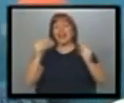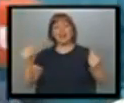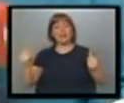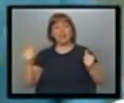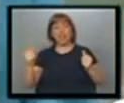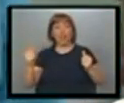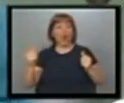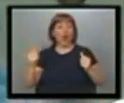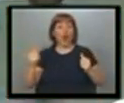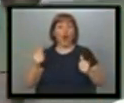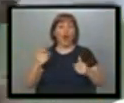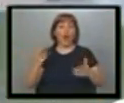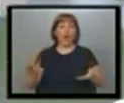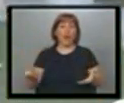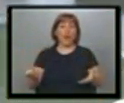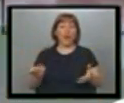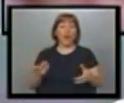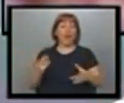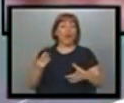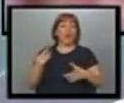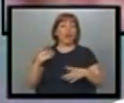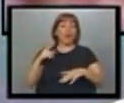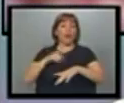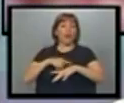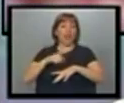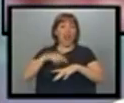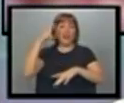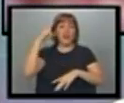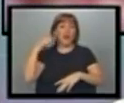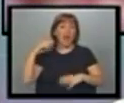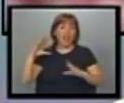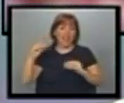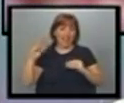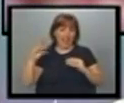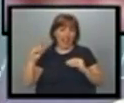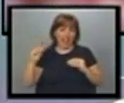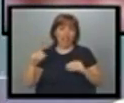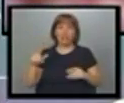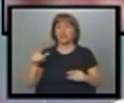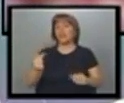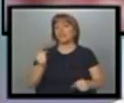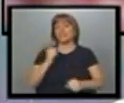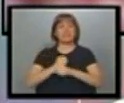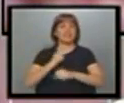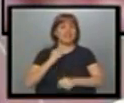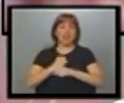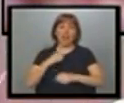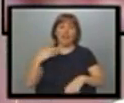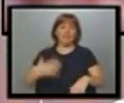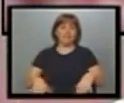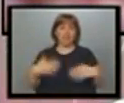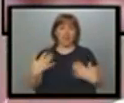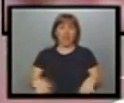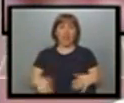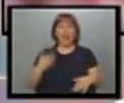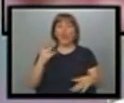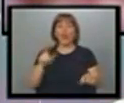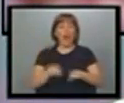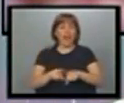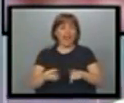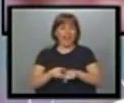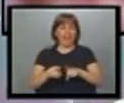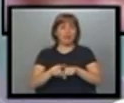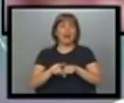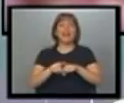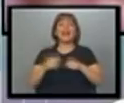horas más, se podría decir, porque estuvieron trabajando muchísimo aquí en el Hospital Posadas. Las dos hermanitas que